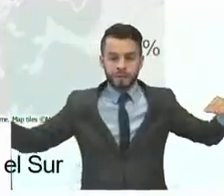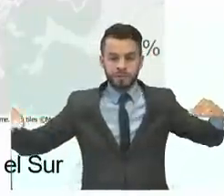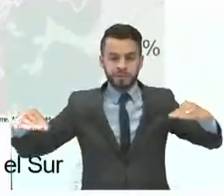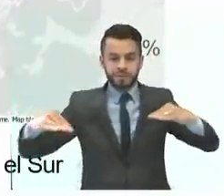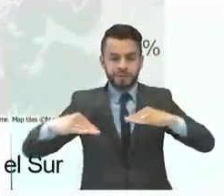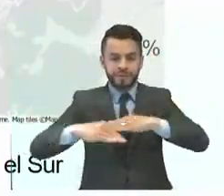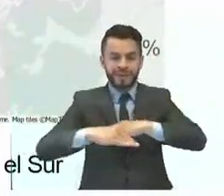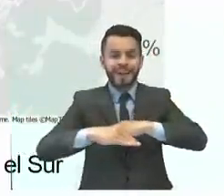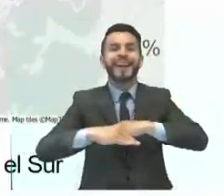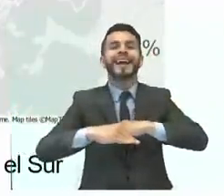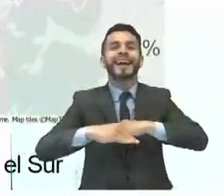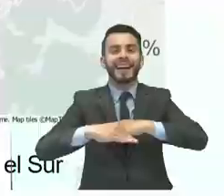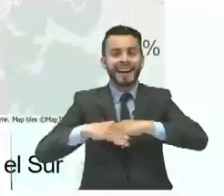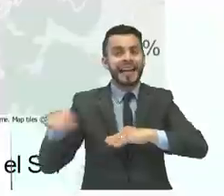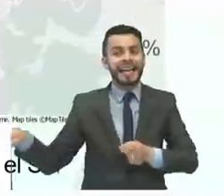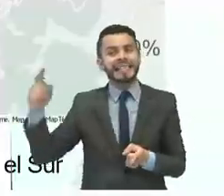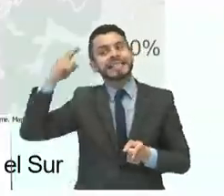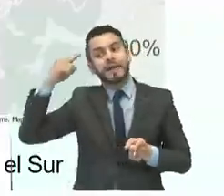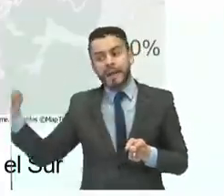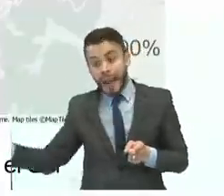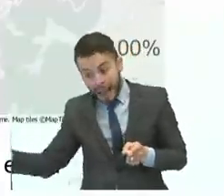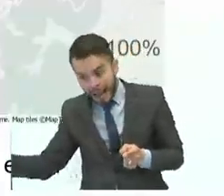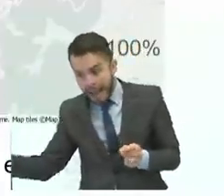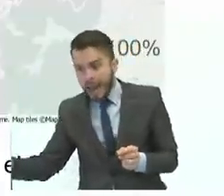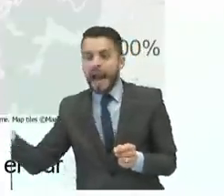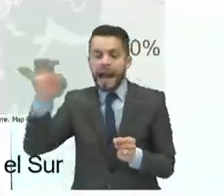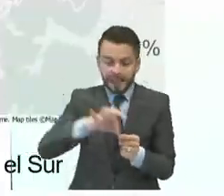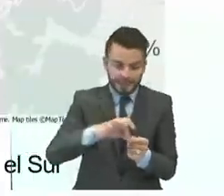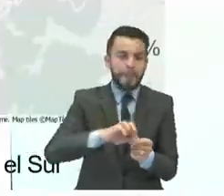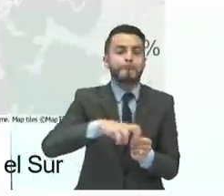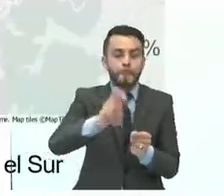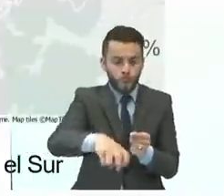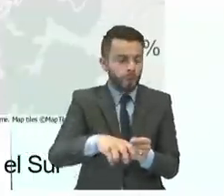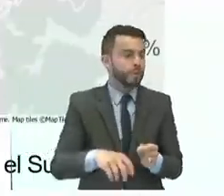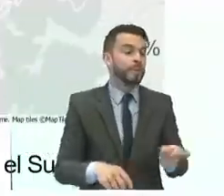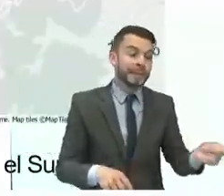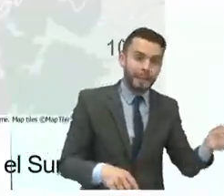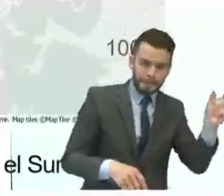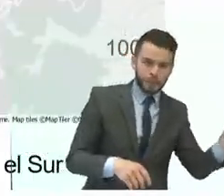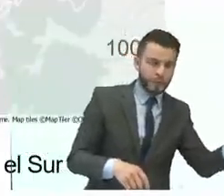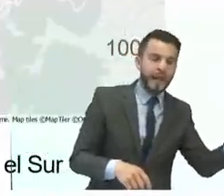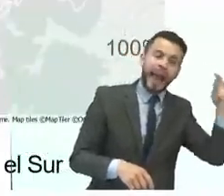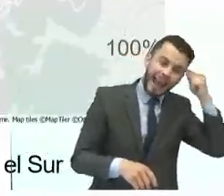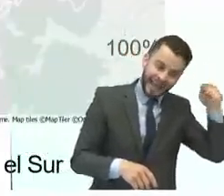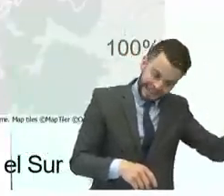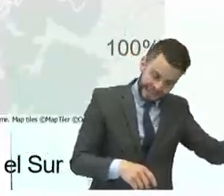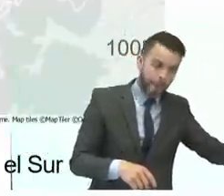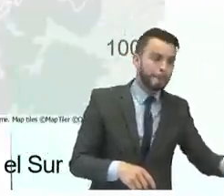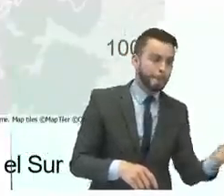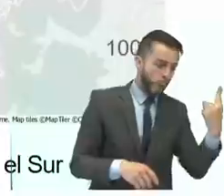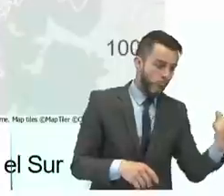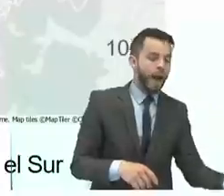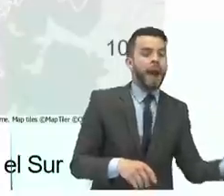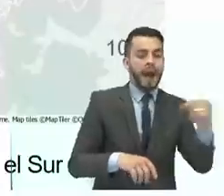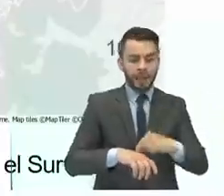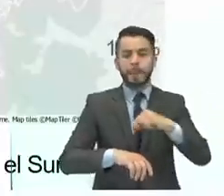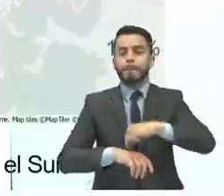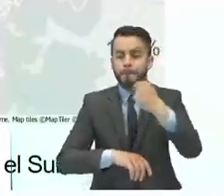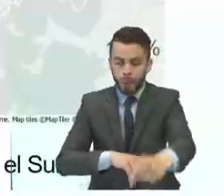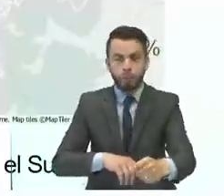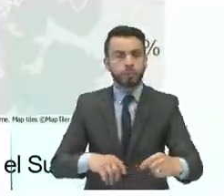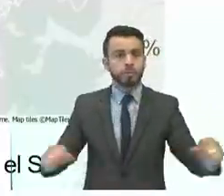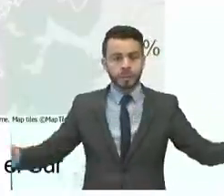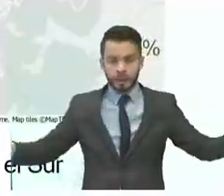deseo, un origen destino en esos viajes, que se va reflejando en diferentes volúmenes a lo largo del